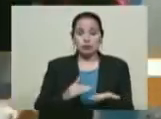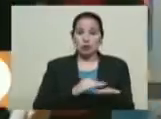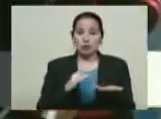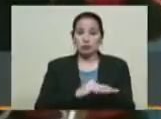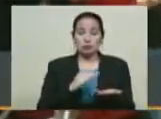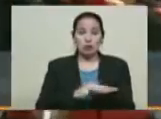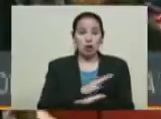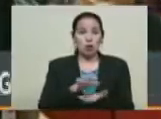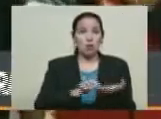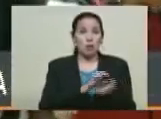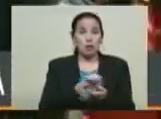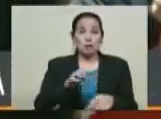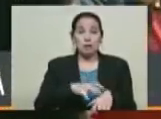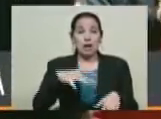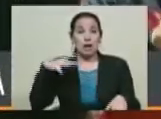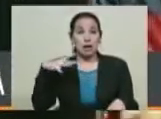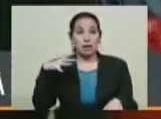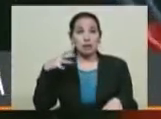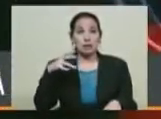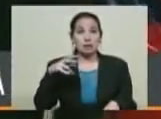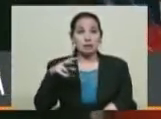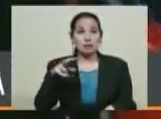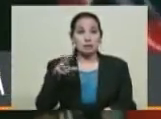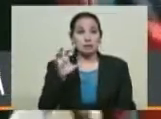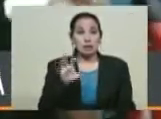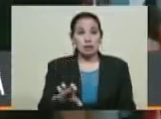más graves que ha tenido el Estado.